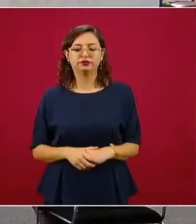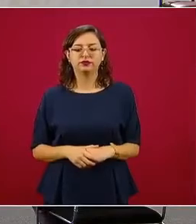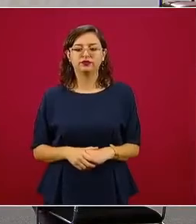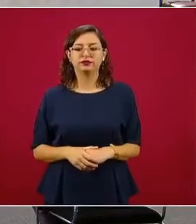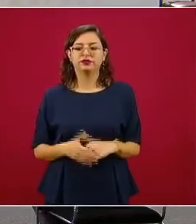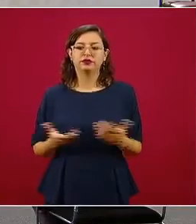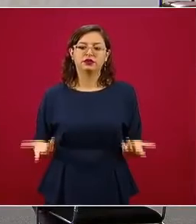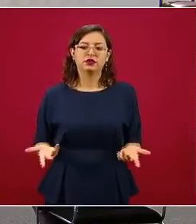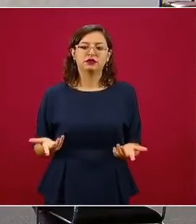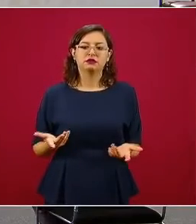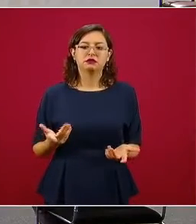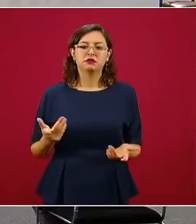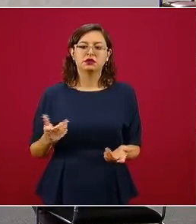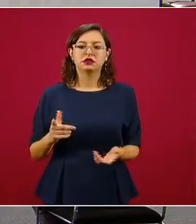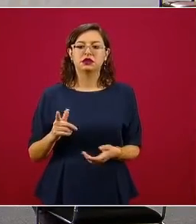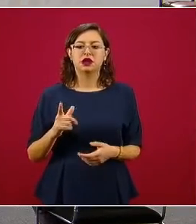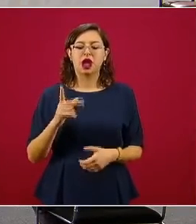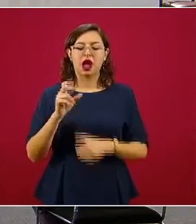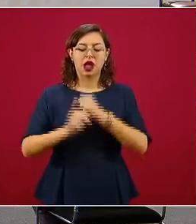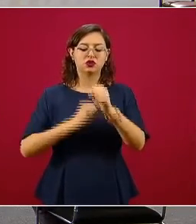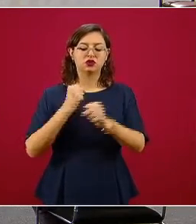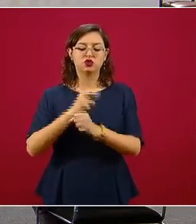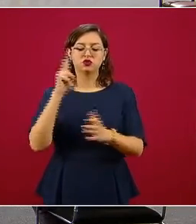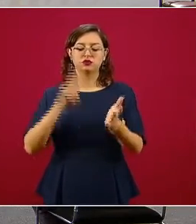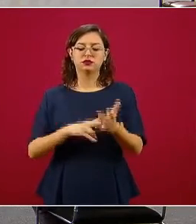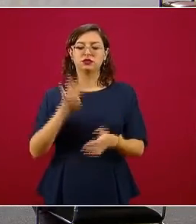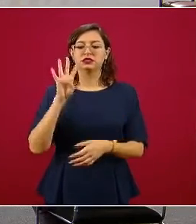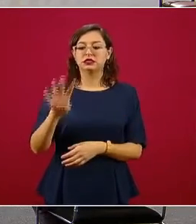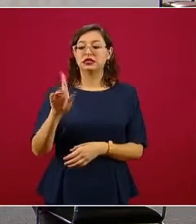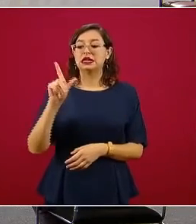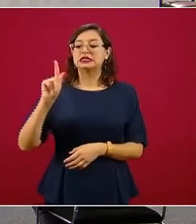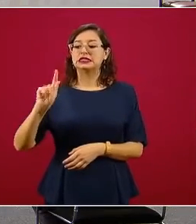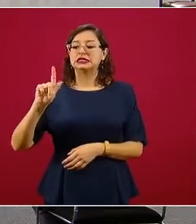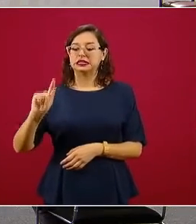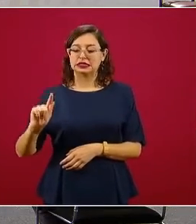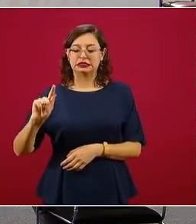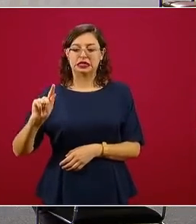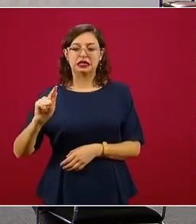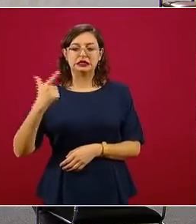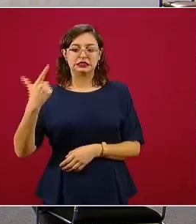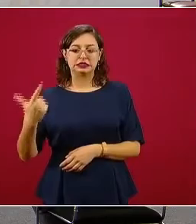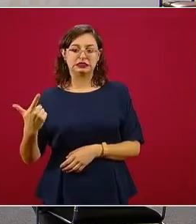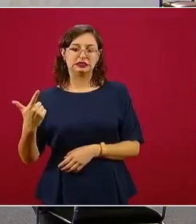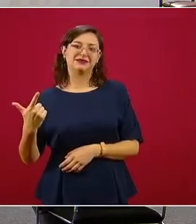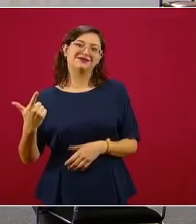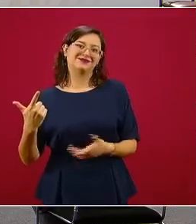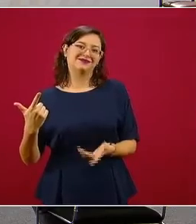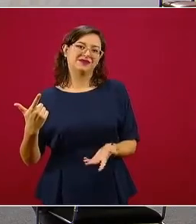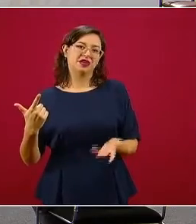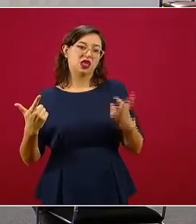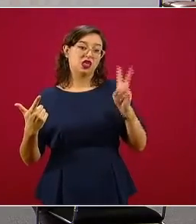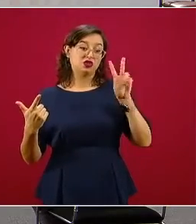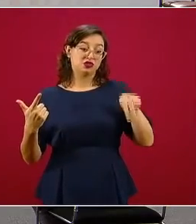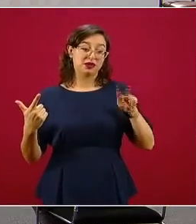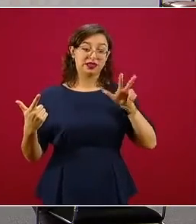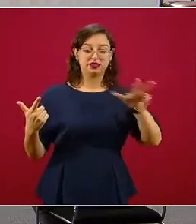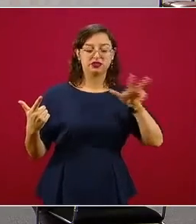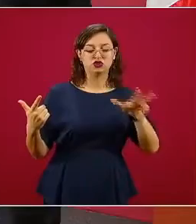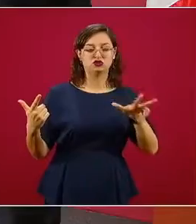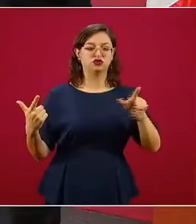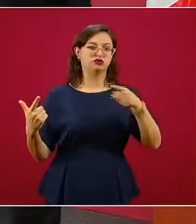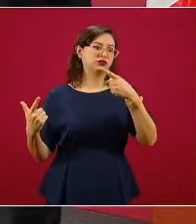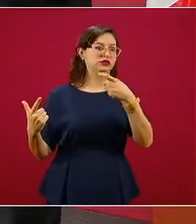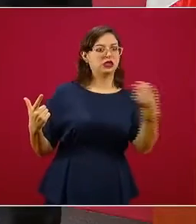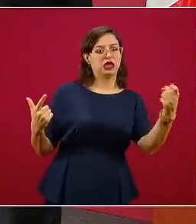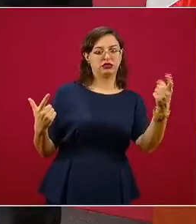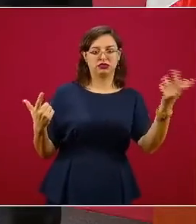77 declaratorias en 2019 versus 157 declaratorias en 2018. No hubo